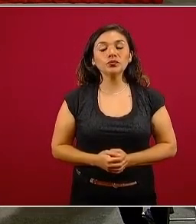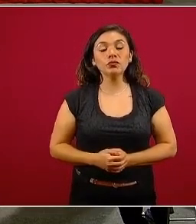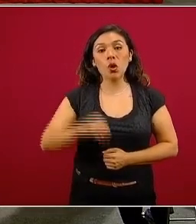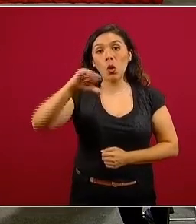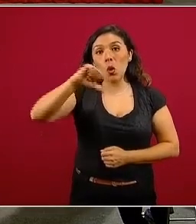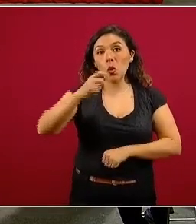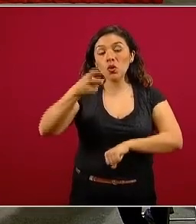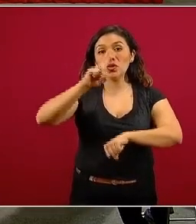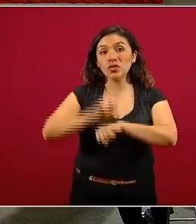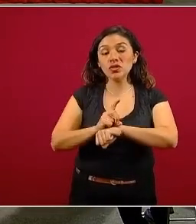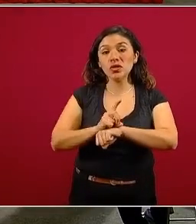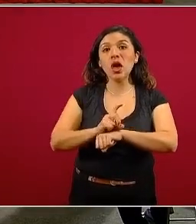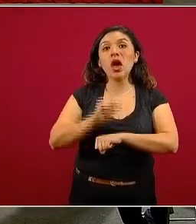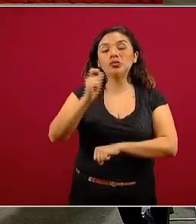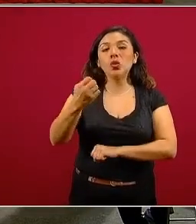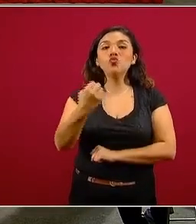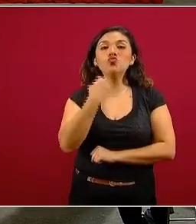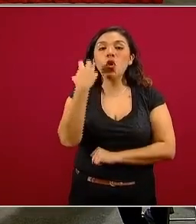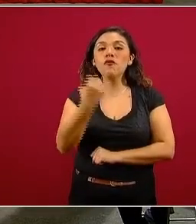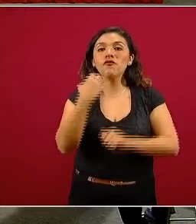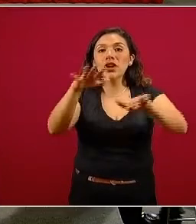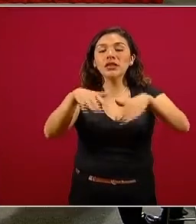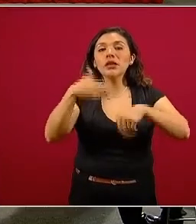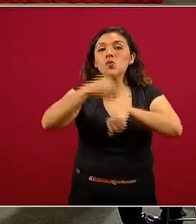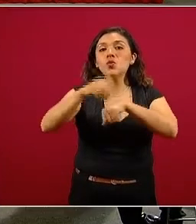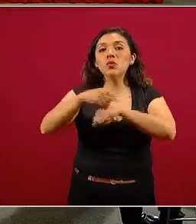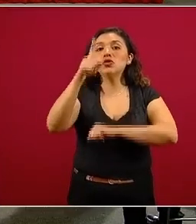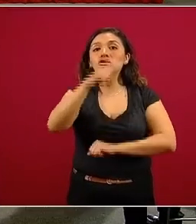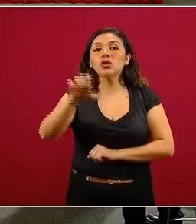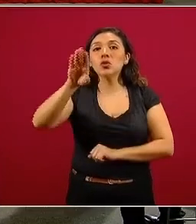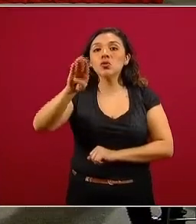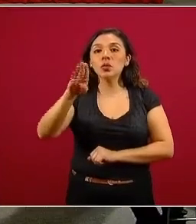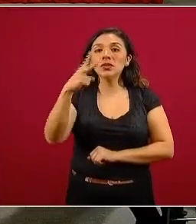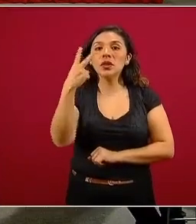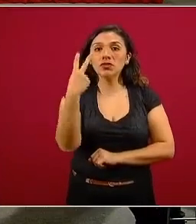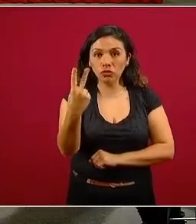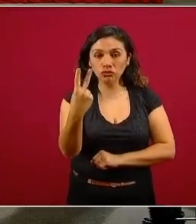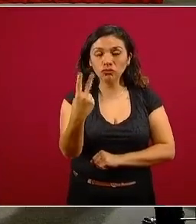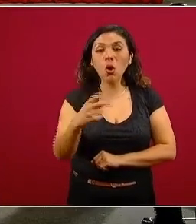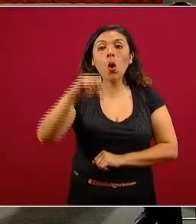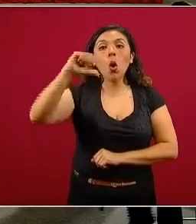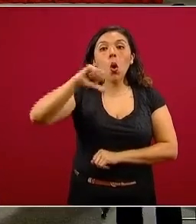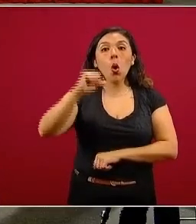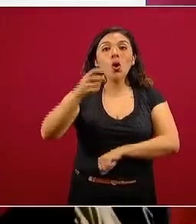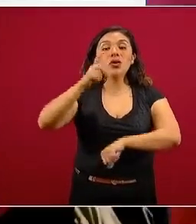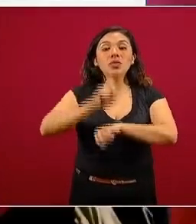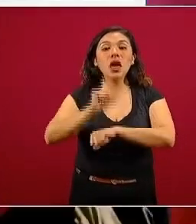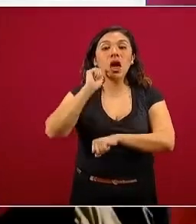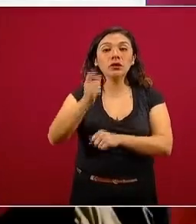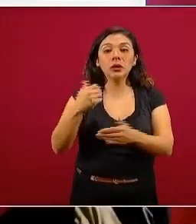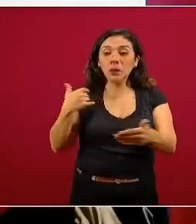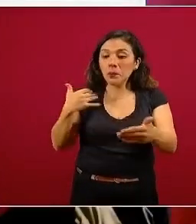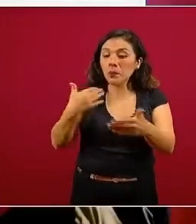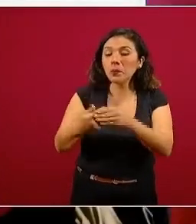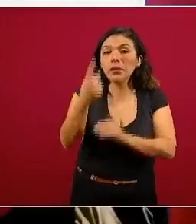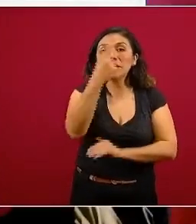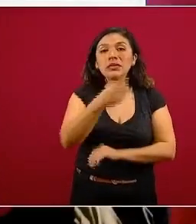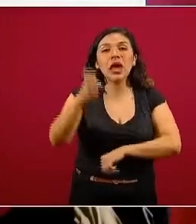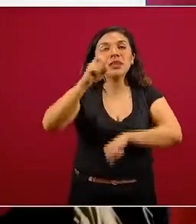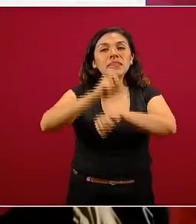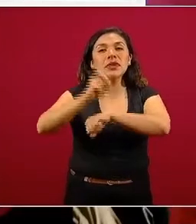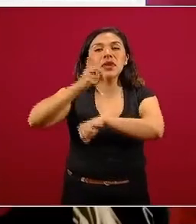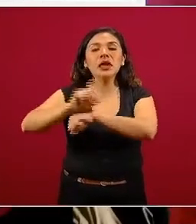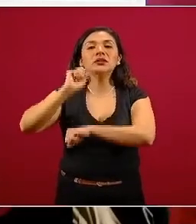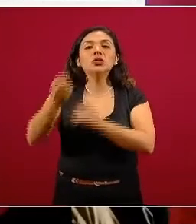en la conferencia vespertina número 192 y el día de hoy cumplimos 100 días de la